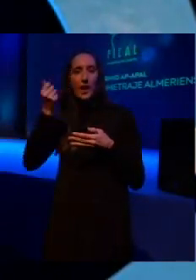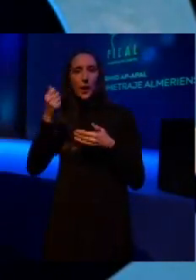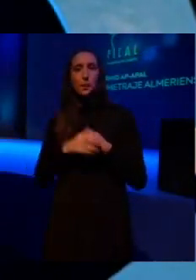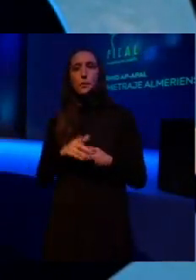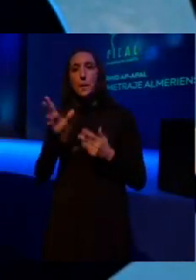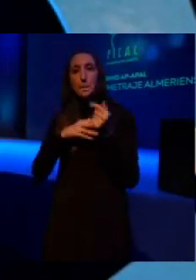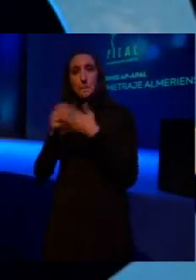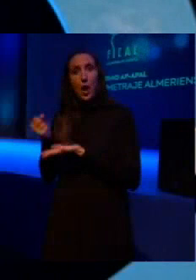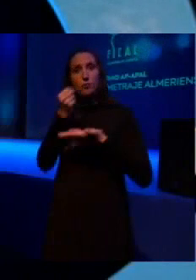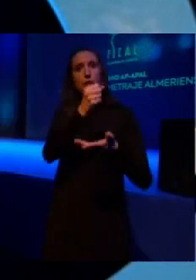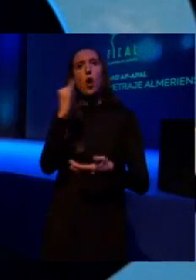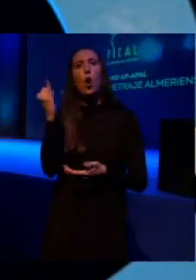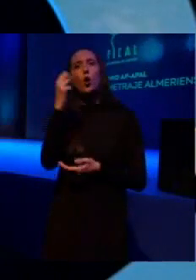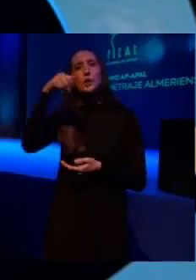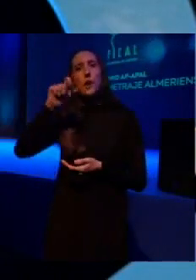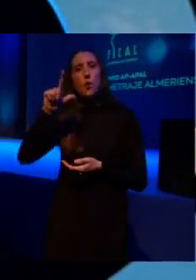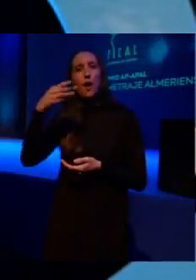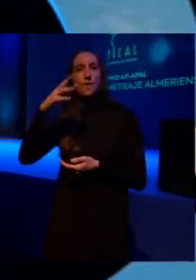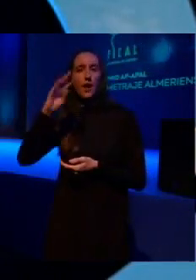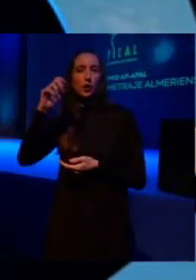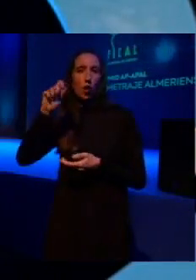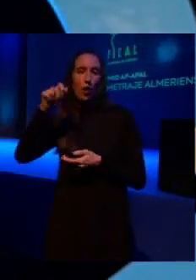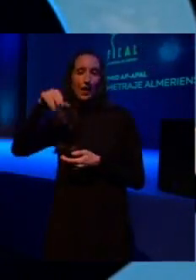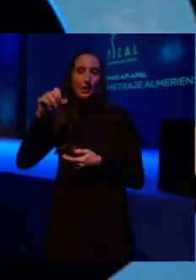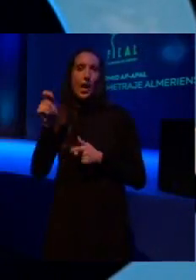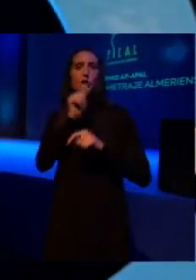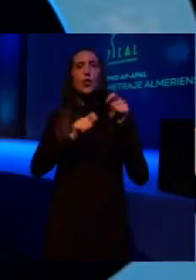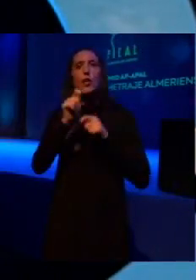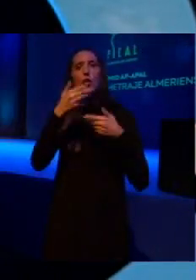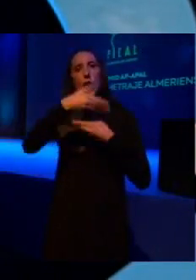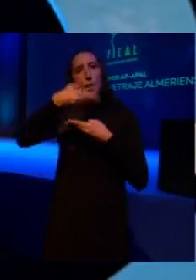Entrega el premio José Manuel Bretones de la Asociación de la Prensa a Papal.